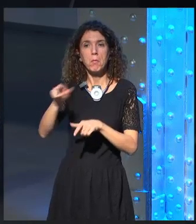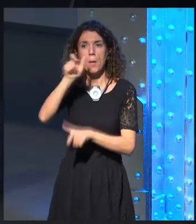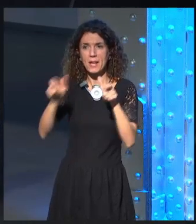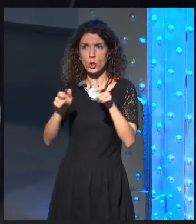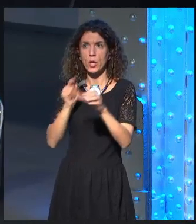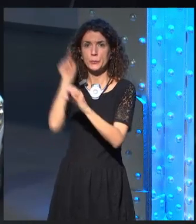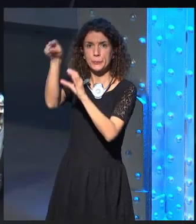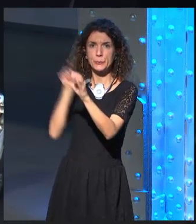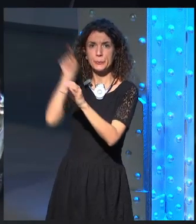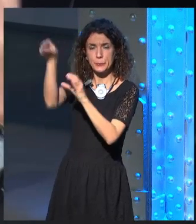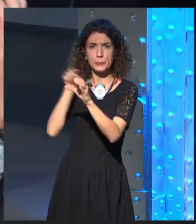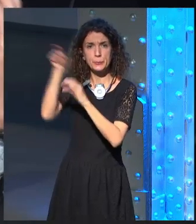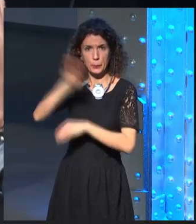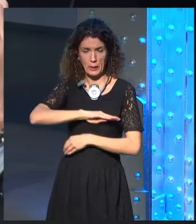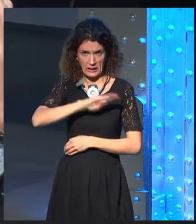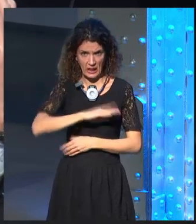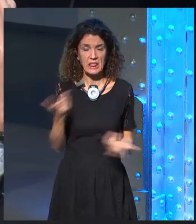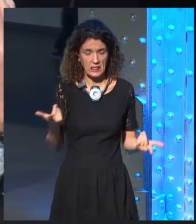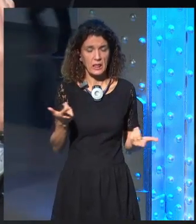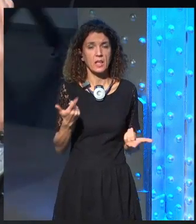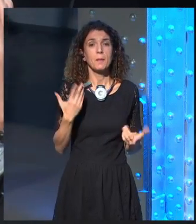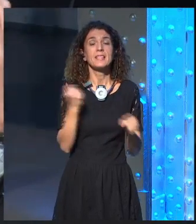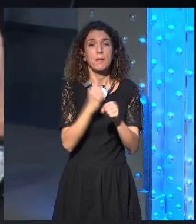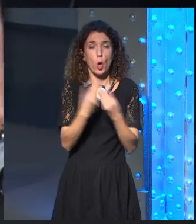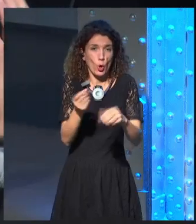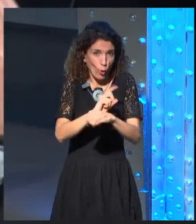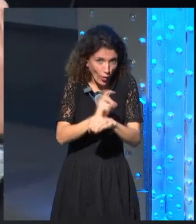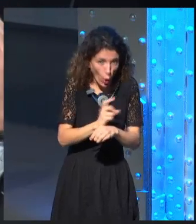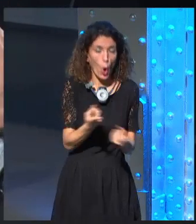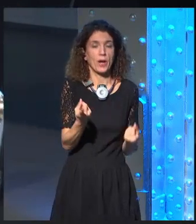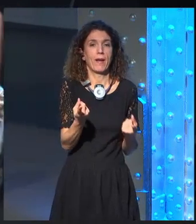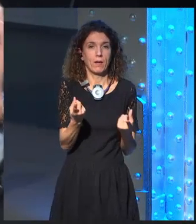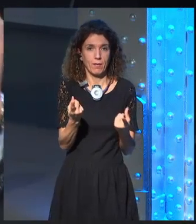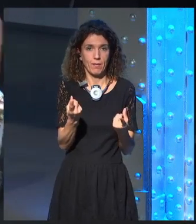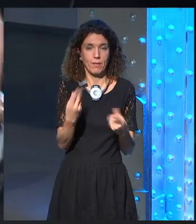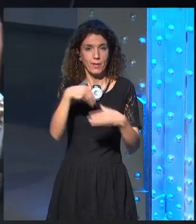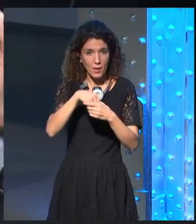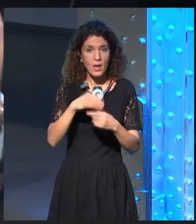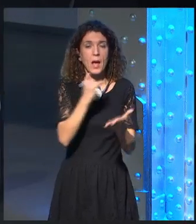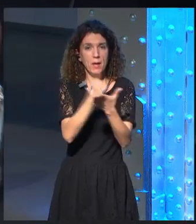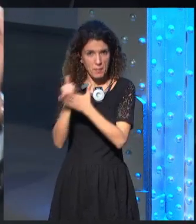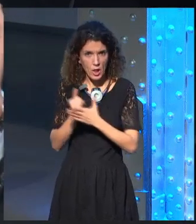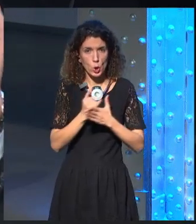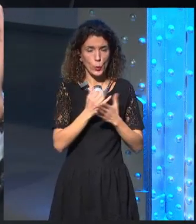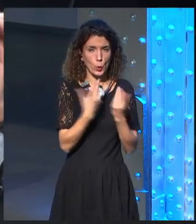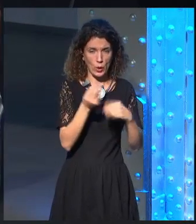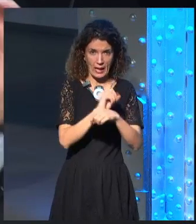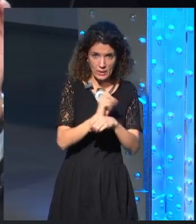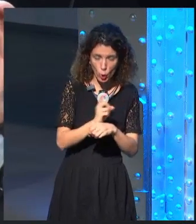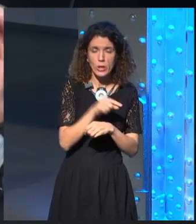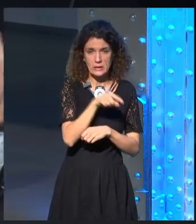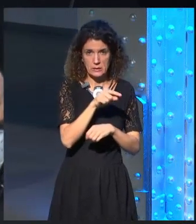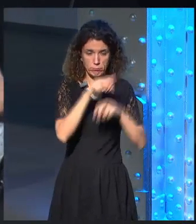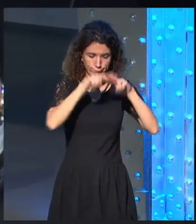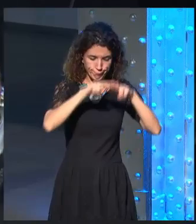tanta gente. También he trabajado con roedores, los ratones que teníamos a bordo, hemos hecho experimentos con